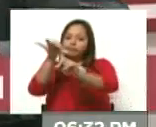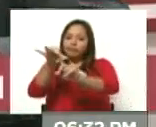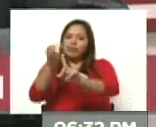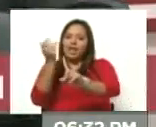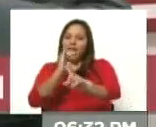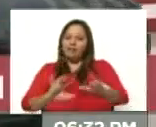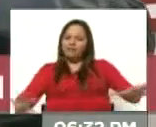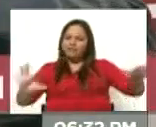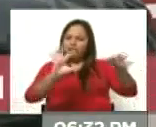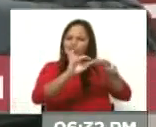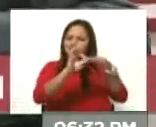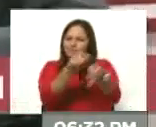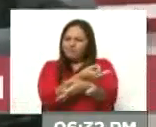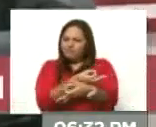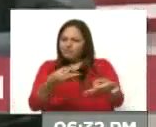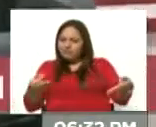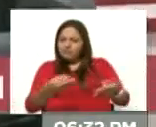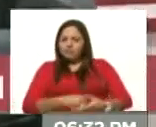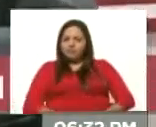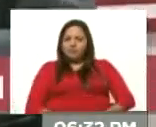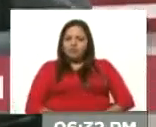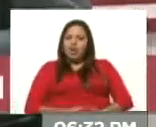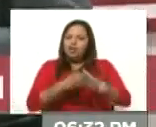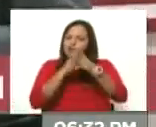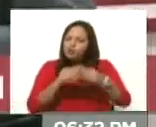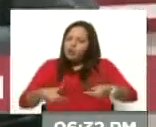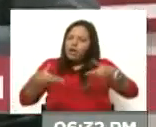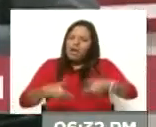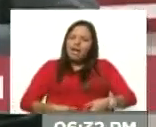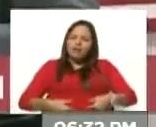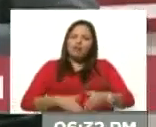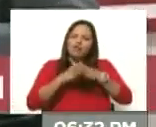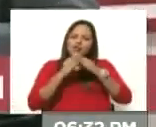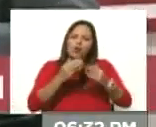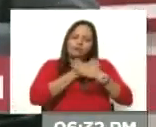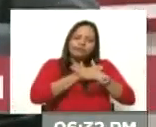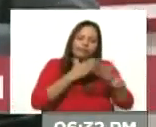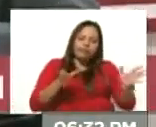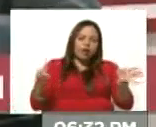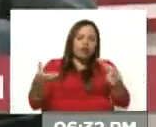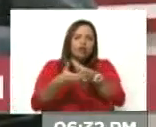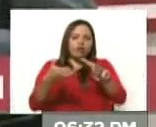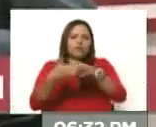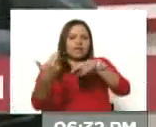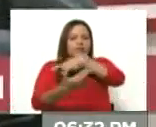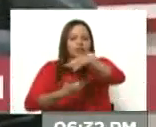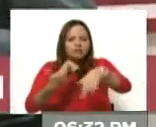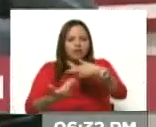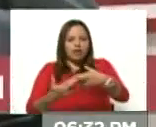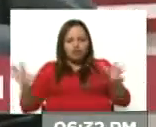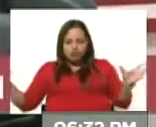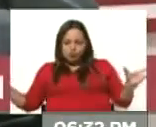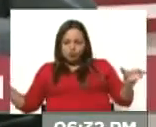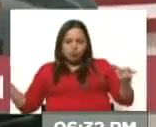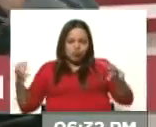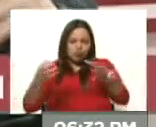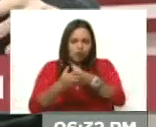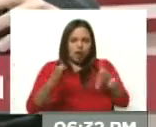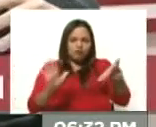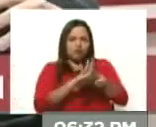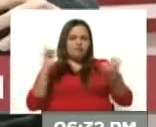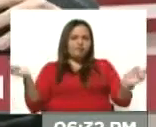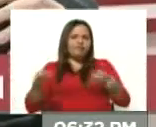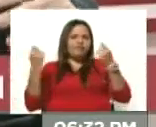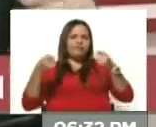cohesión extraordinaria todo el esfuerzo y toda la voluntad de las fuerzas de la revolución concentrada en la campaña electoral